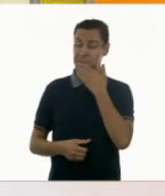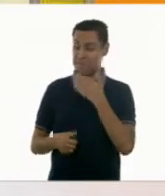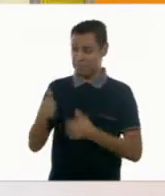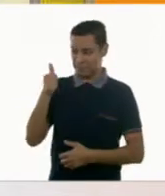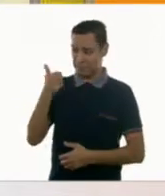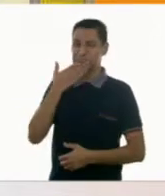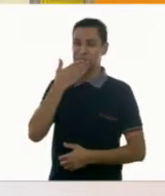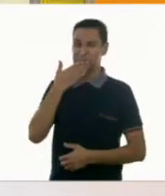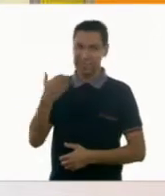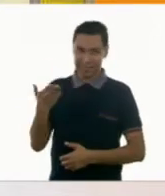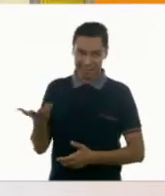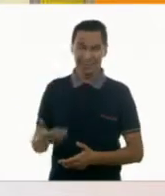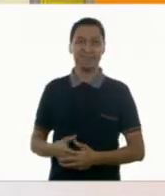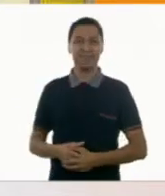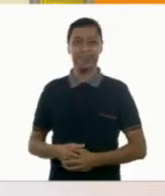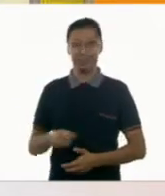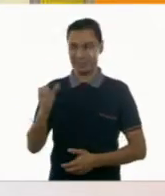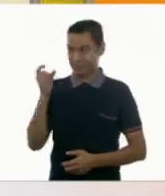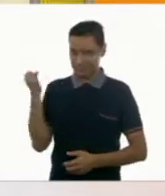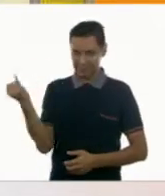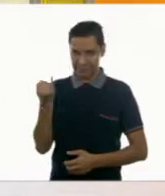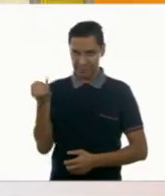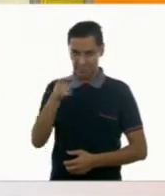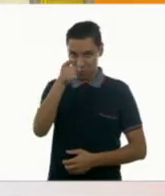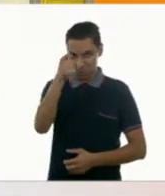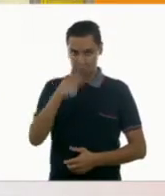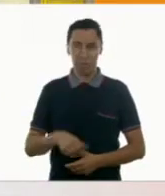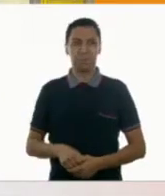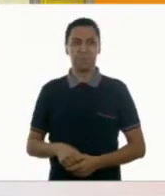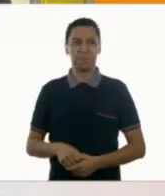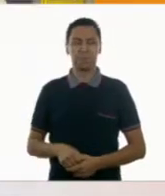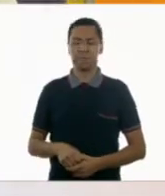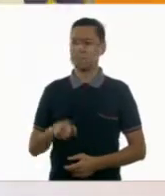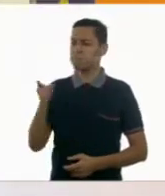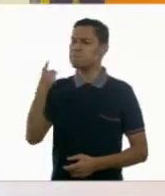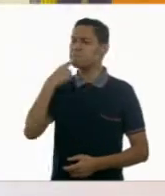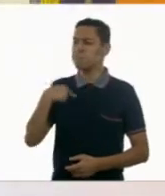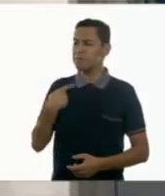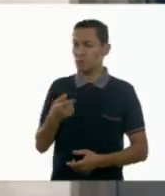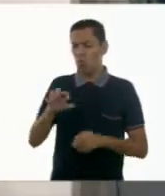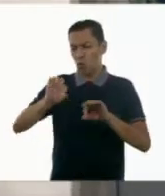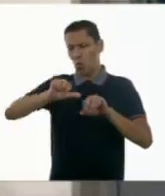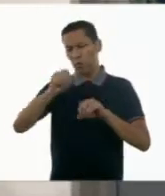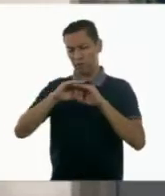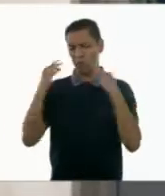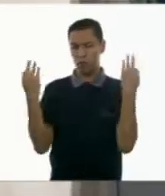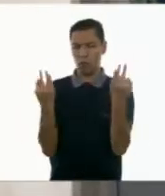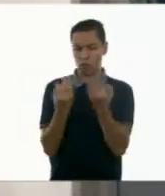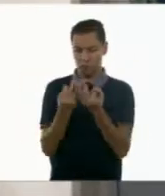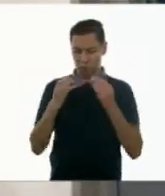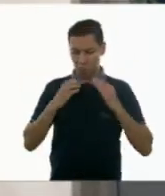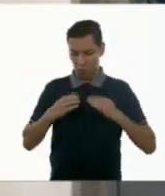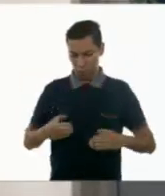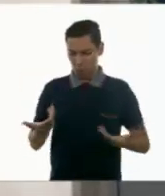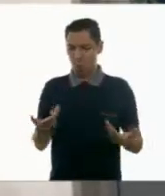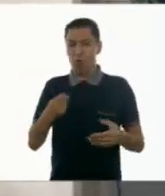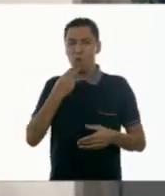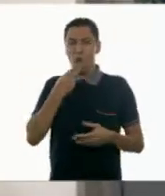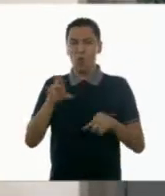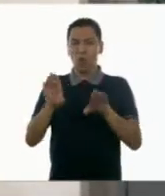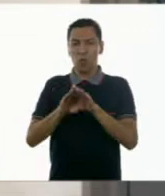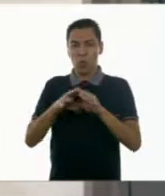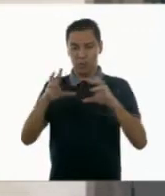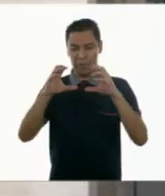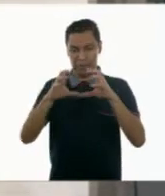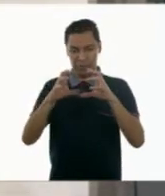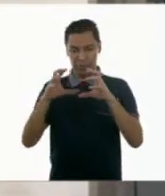¡Excelente! ¡Excelente! Sí, de una vez. Ahora tú dime, Ale, ¿de qué otra forma podrías llevar esa